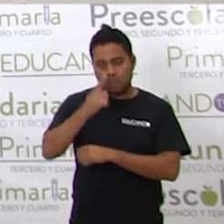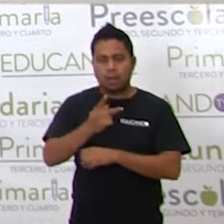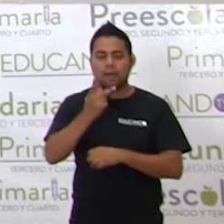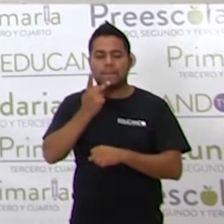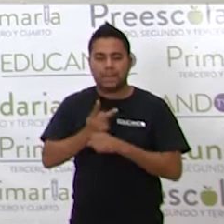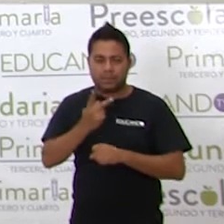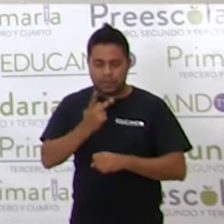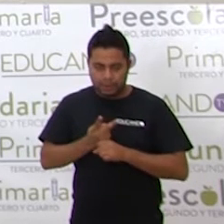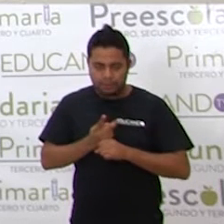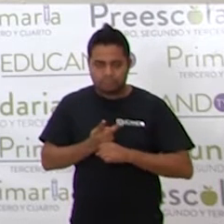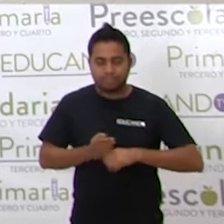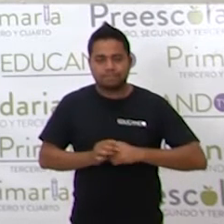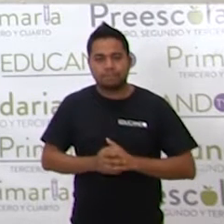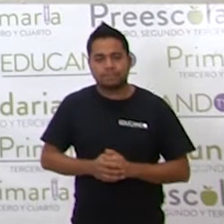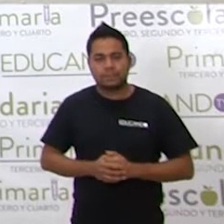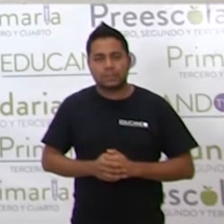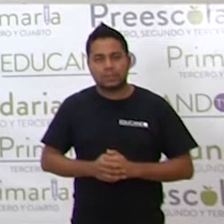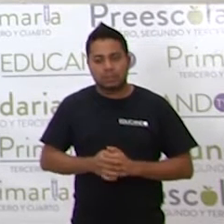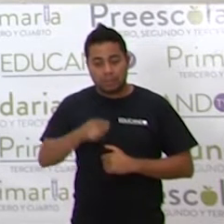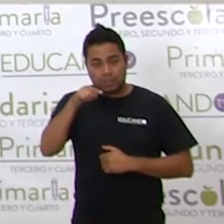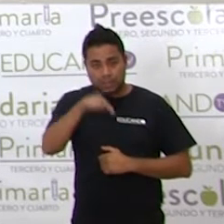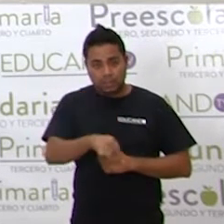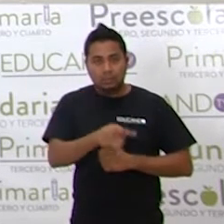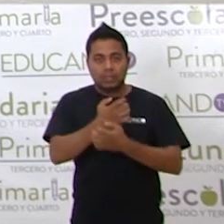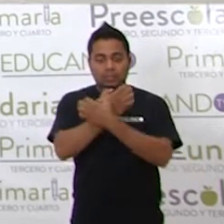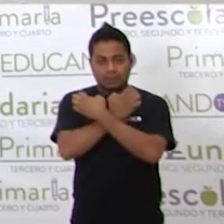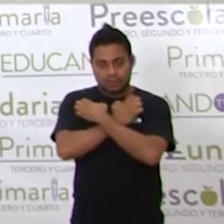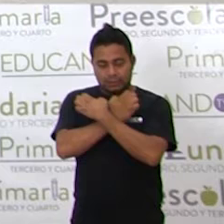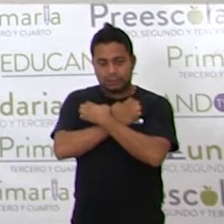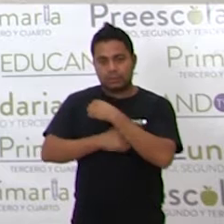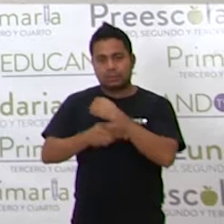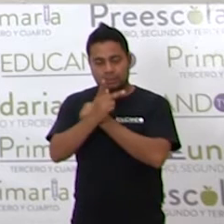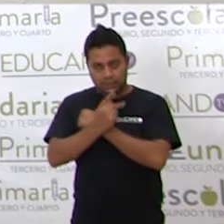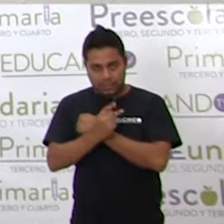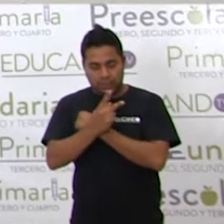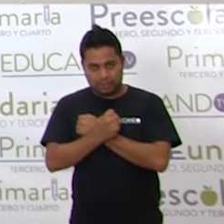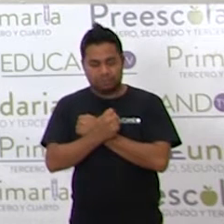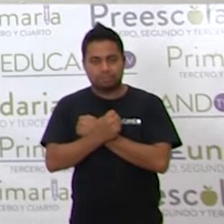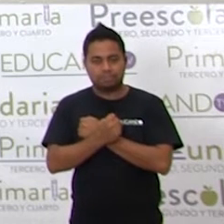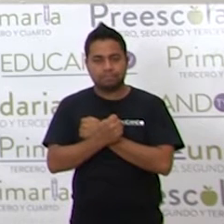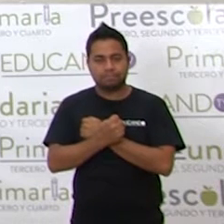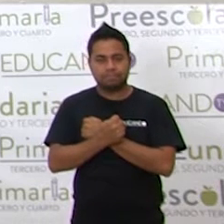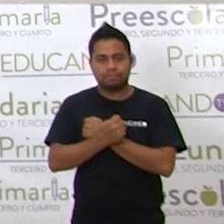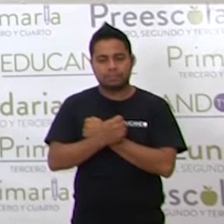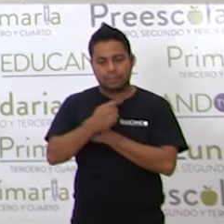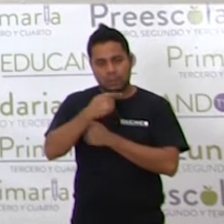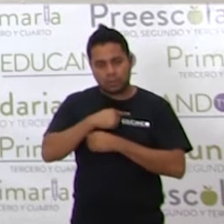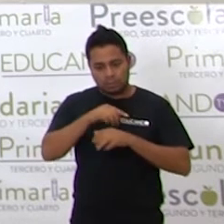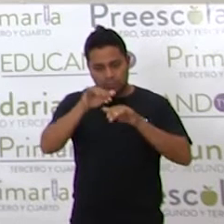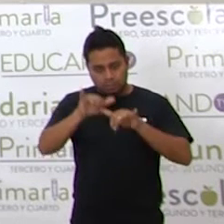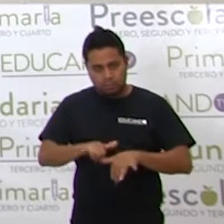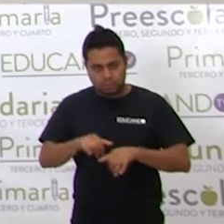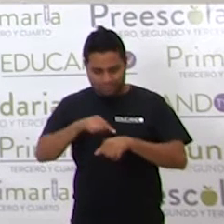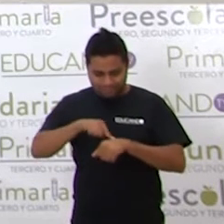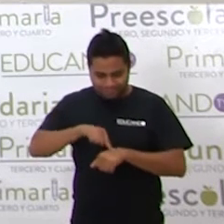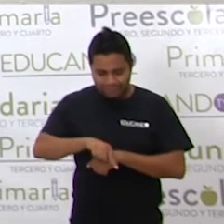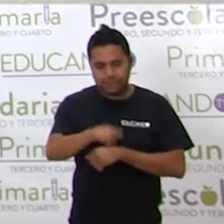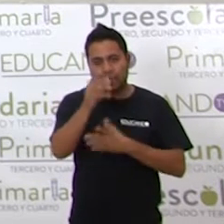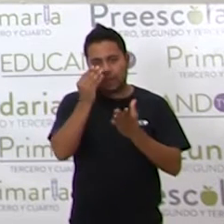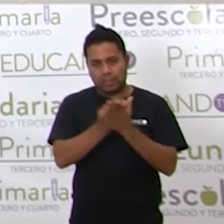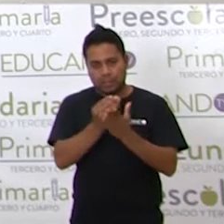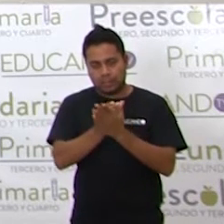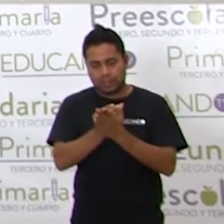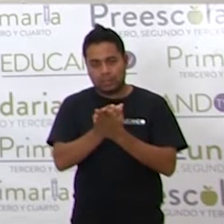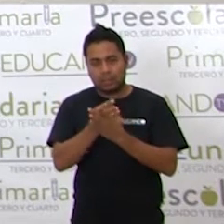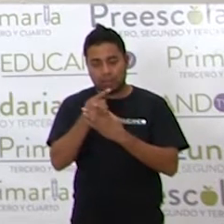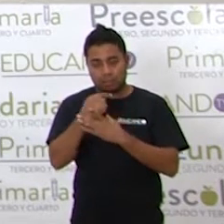educación primaria. Estás en Educando TV y te acompañaré a lo largo de esta sesión. Mi nombre